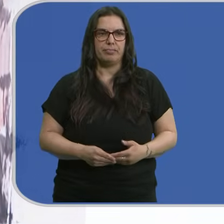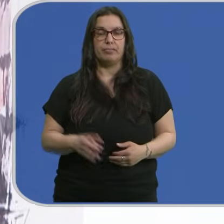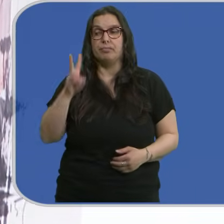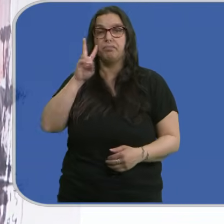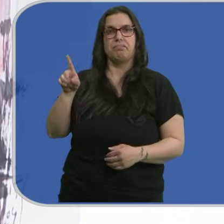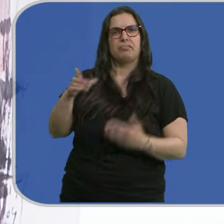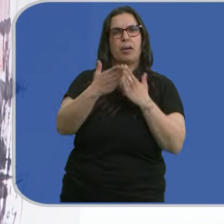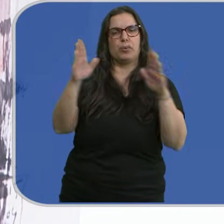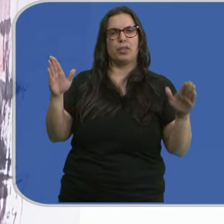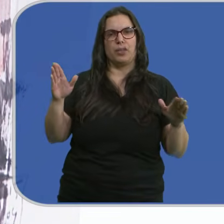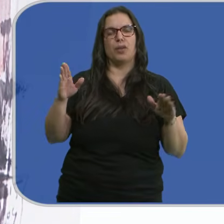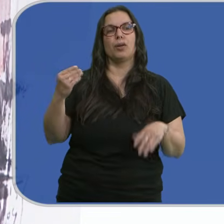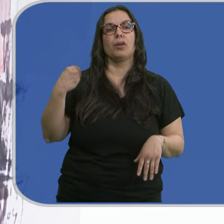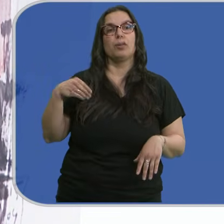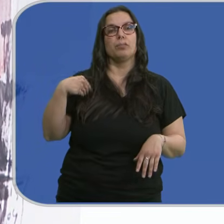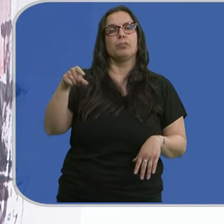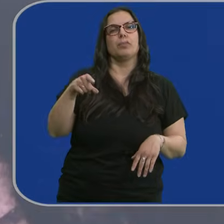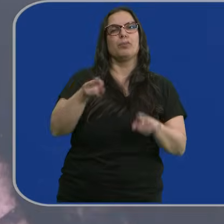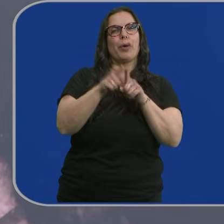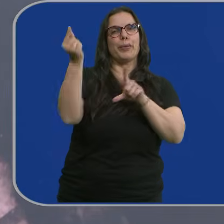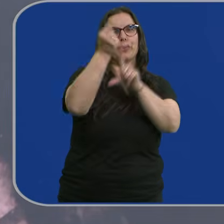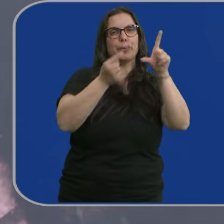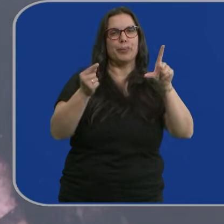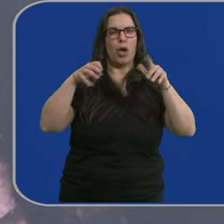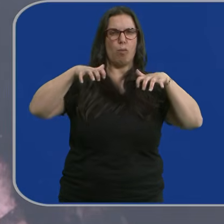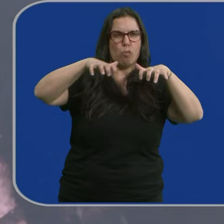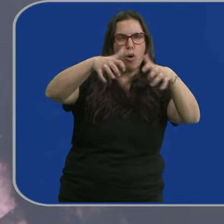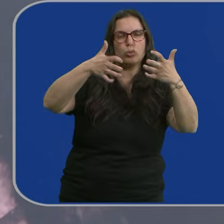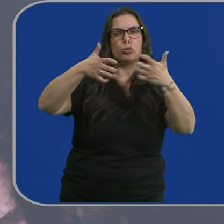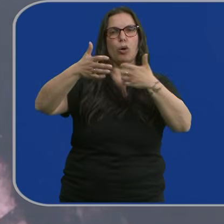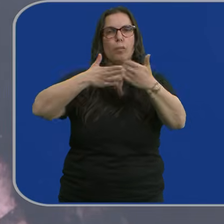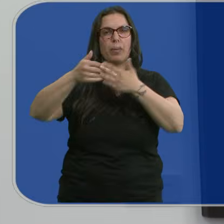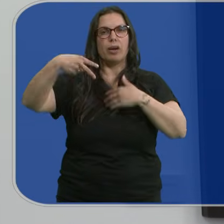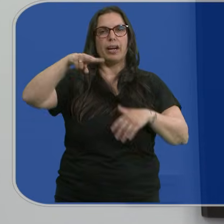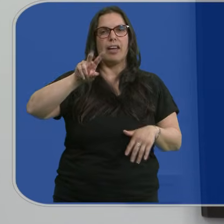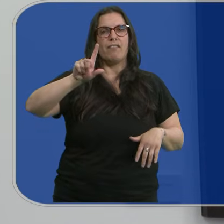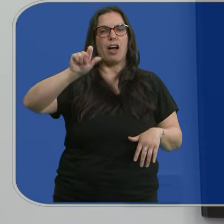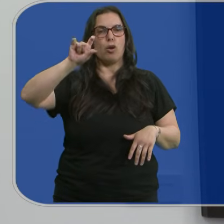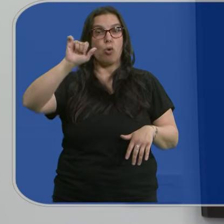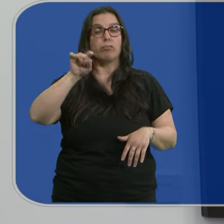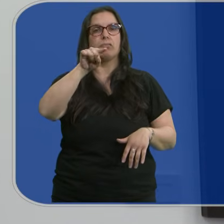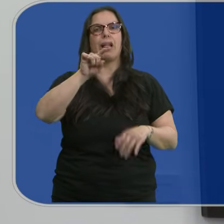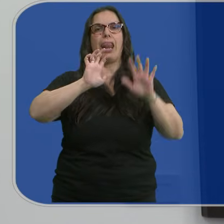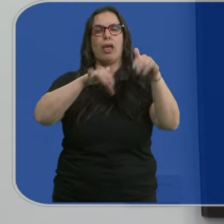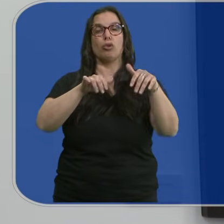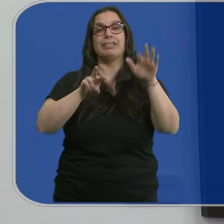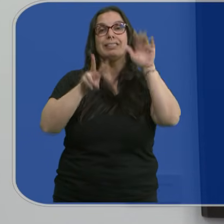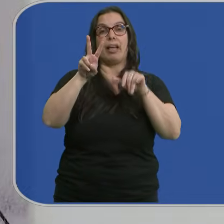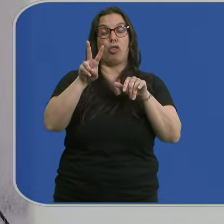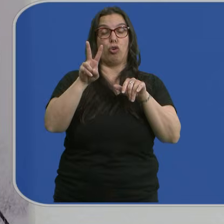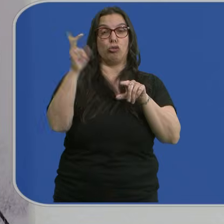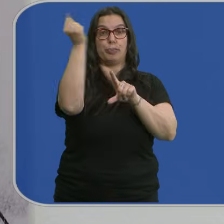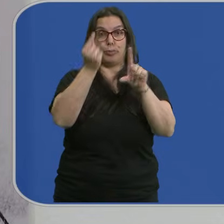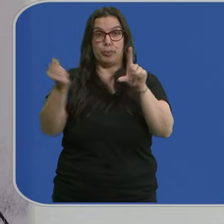esta exposición, Goya Hellboy, una muestra de iconografías de monstruos por Stéphane Levallois, llega a León. Son 72 obras